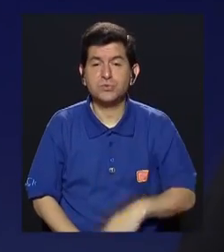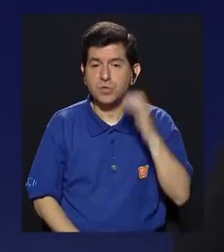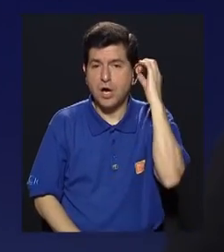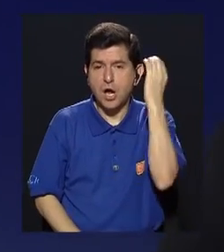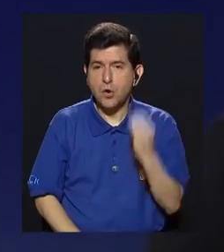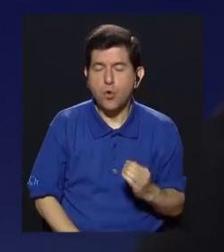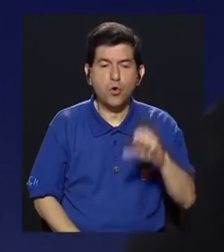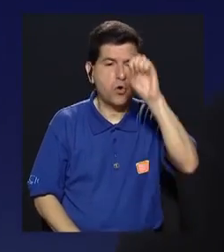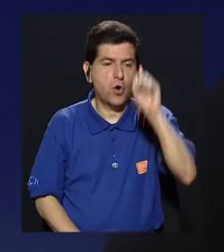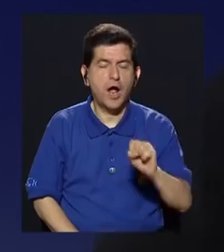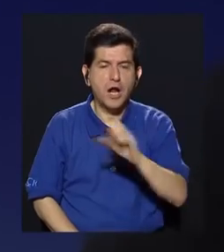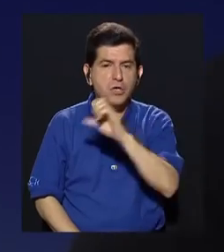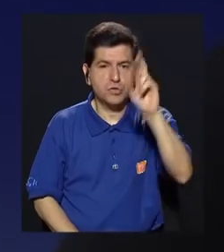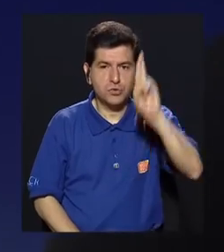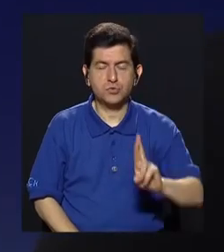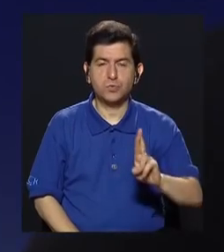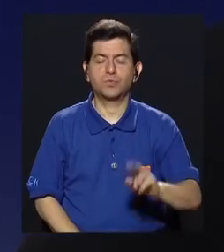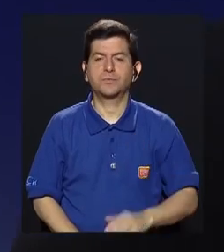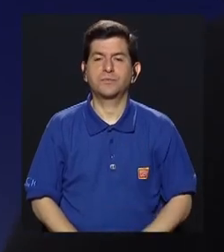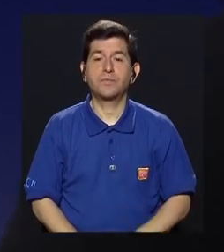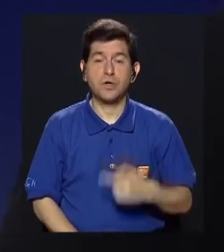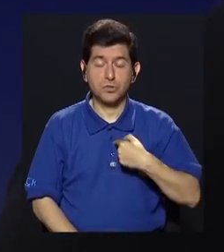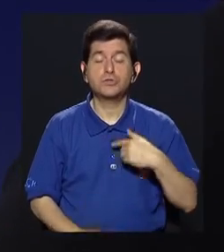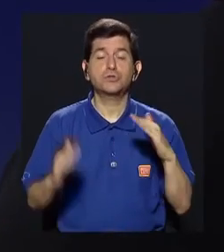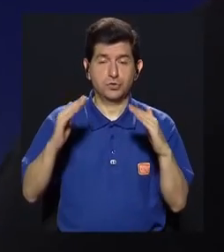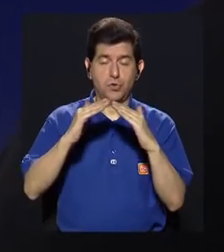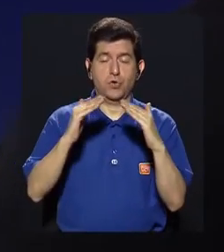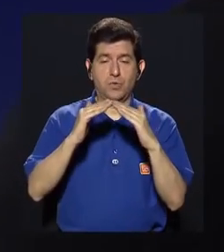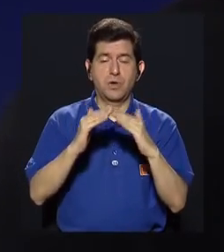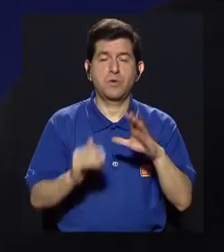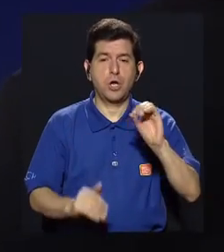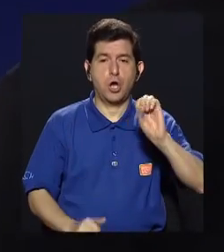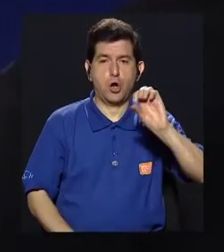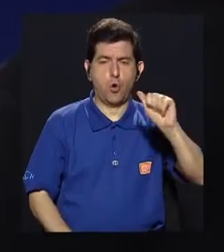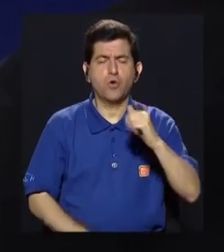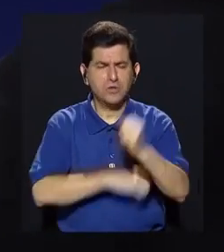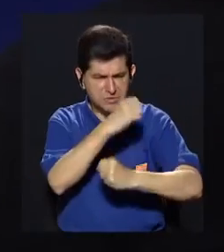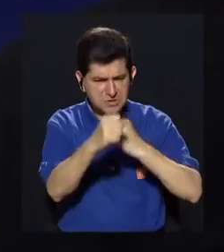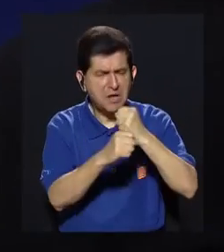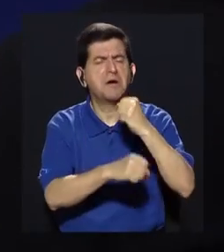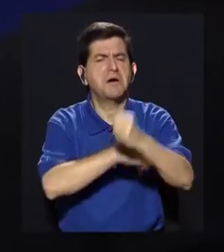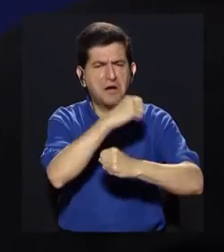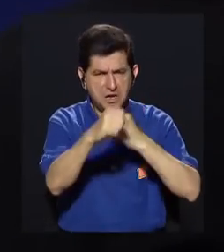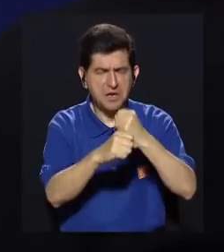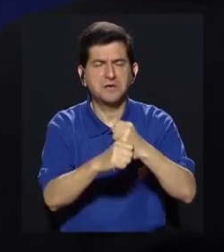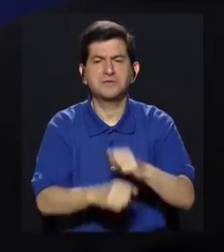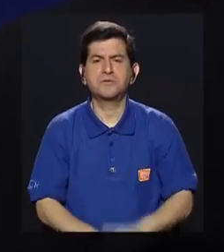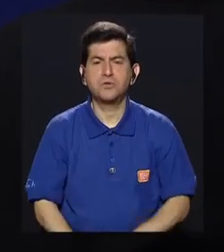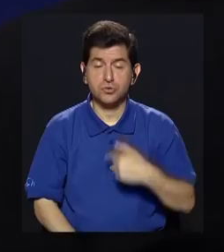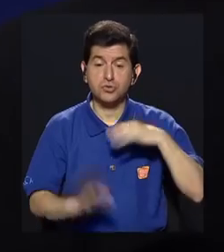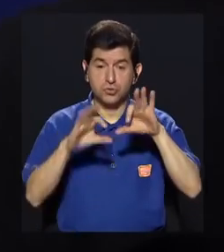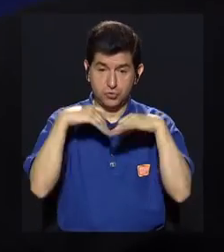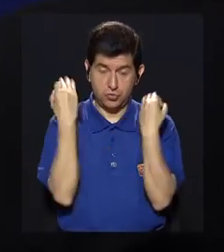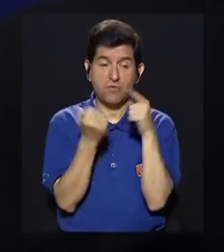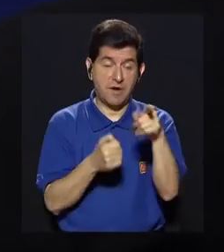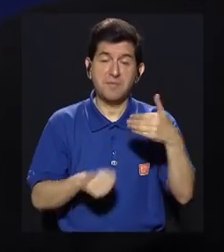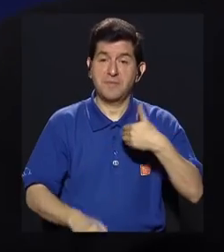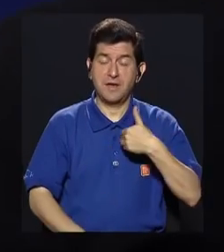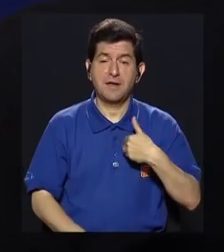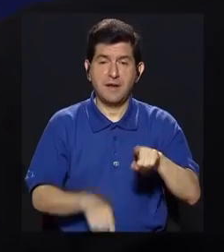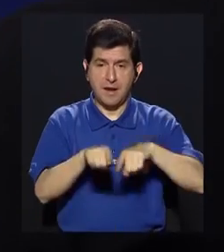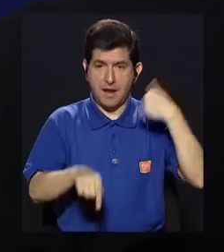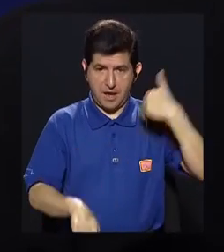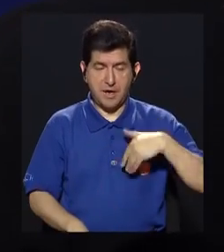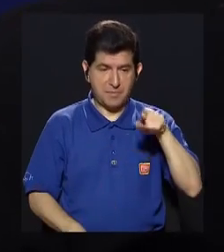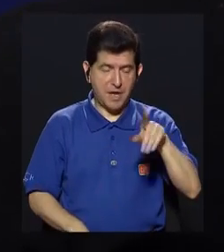que te llevó a documentar la vida de estas personas de estos obreros en la zona sur de costa rica bueno yo